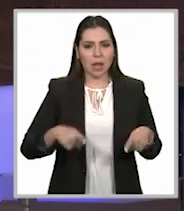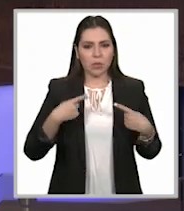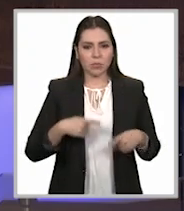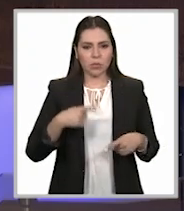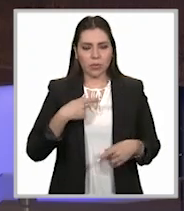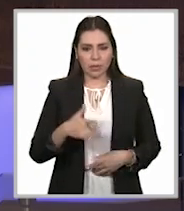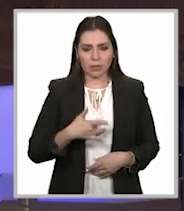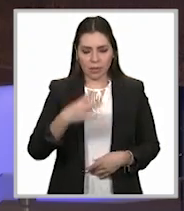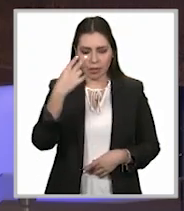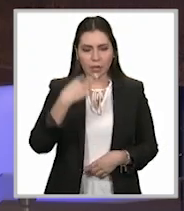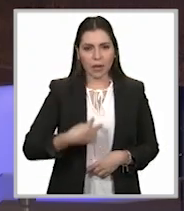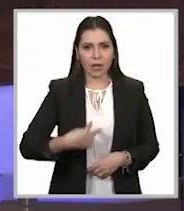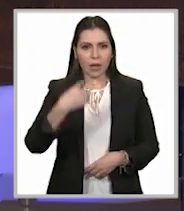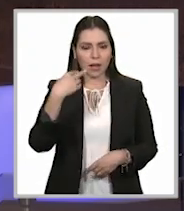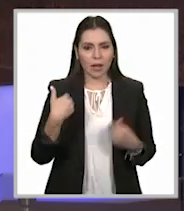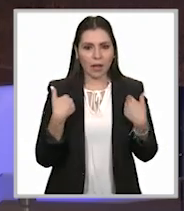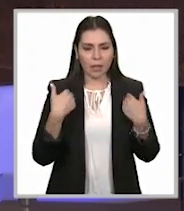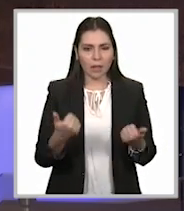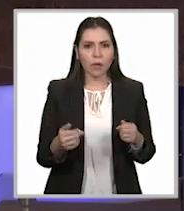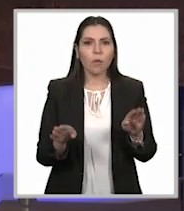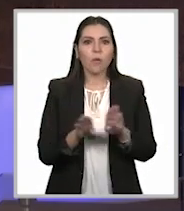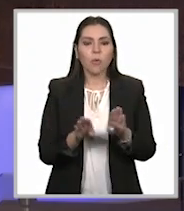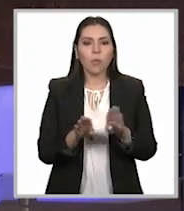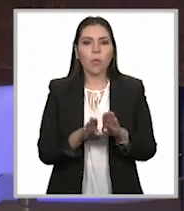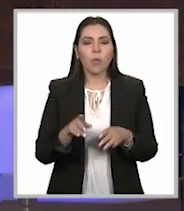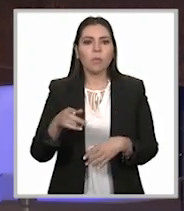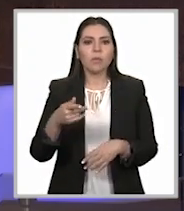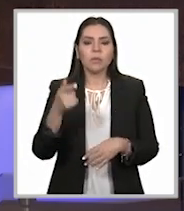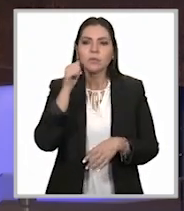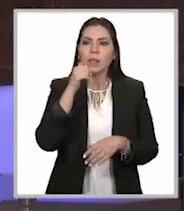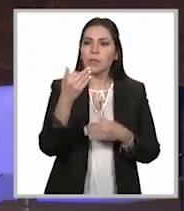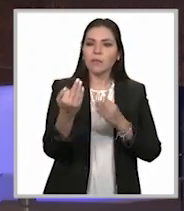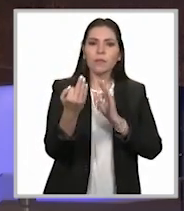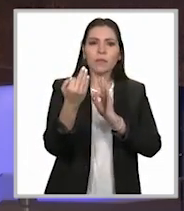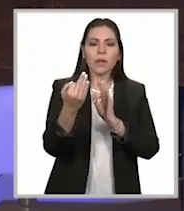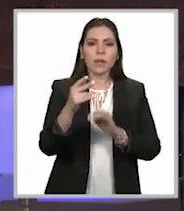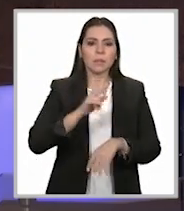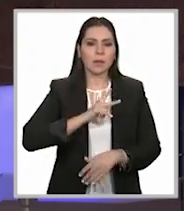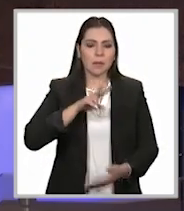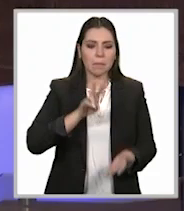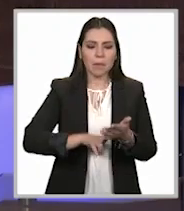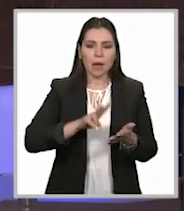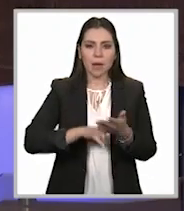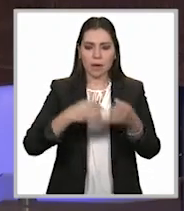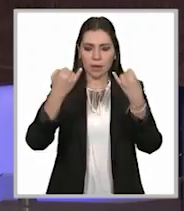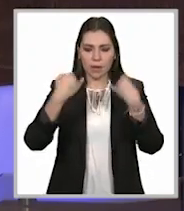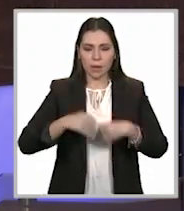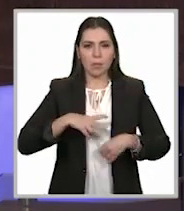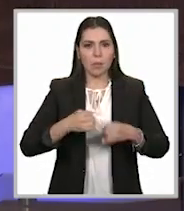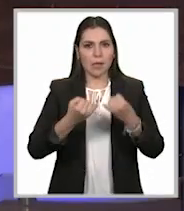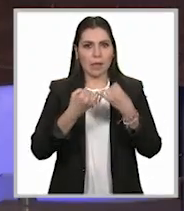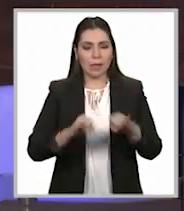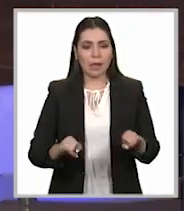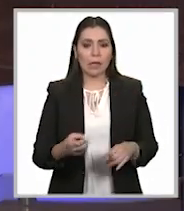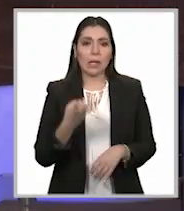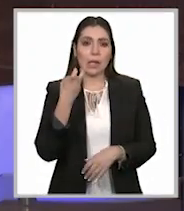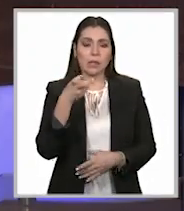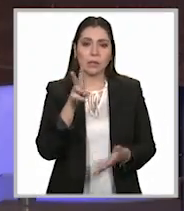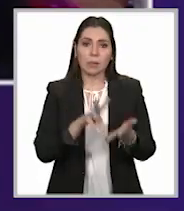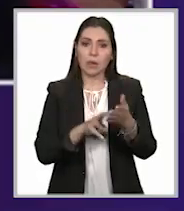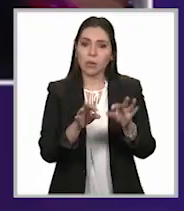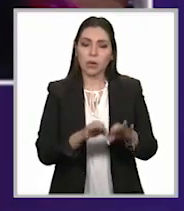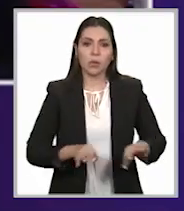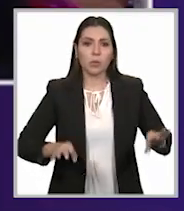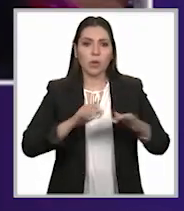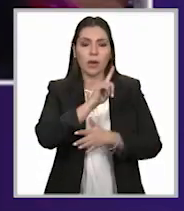mismos como persona, nos concebimos de frente también a las relaciones de poder, nos concebimos de frente a nuestra dignidad, de frente a nuestra autonomía.